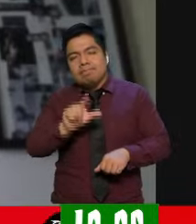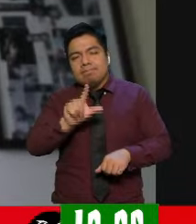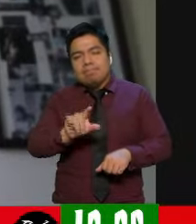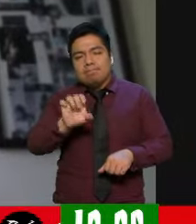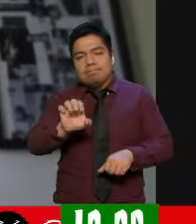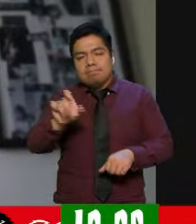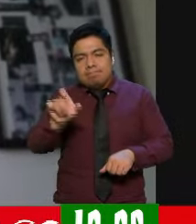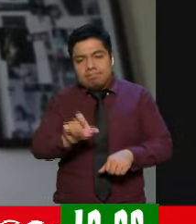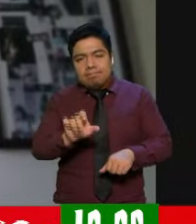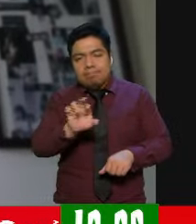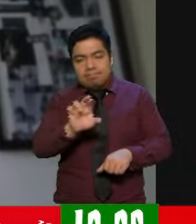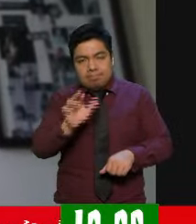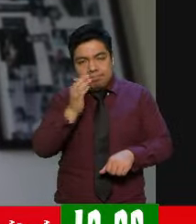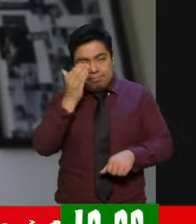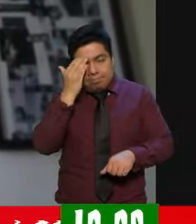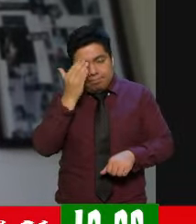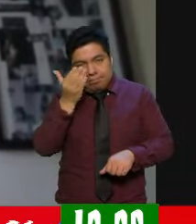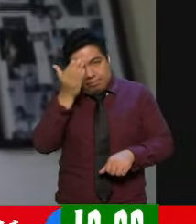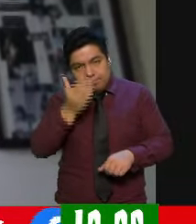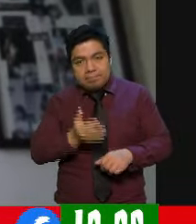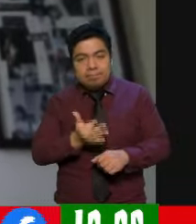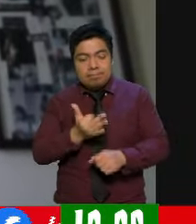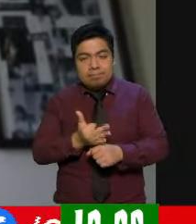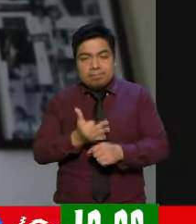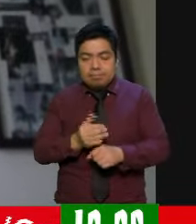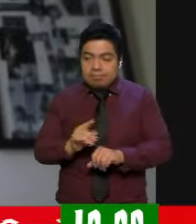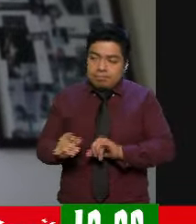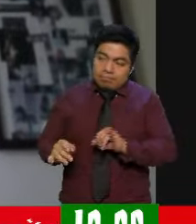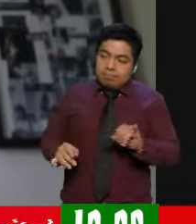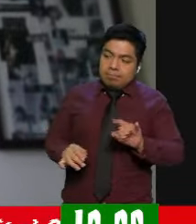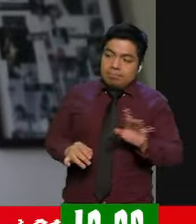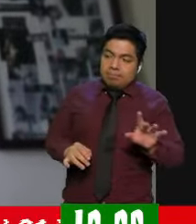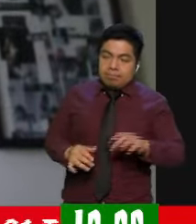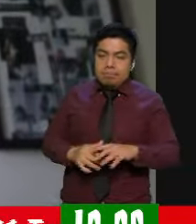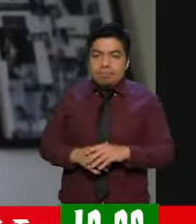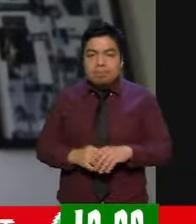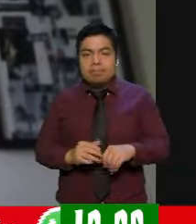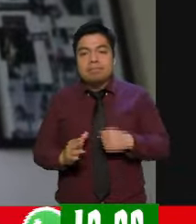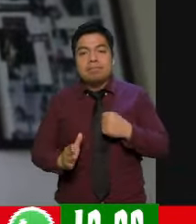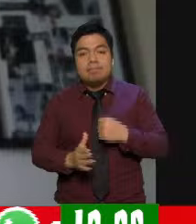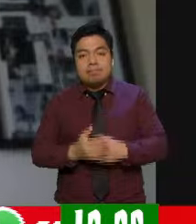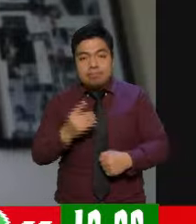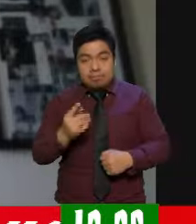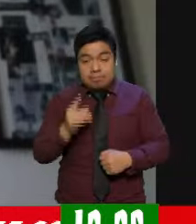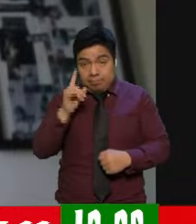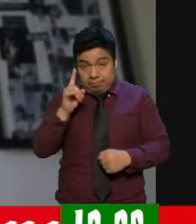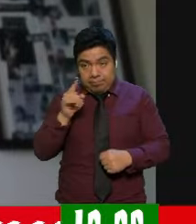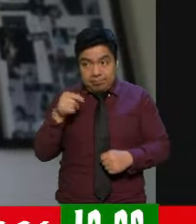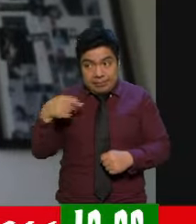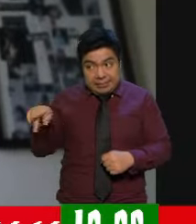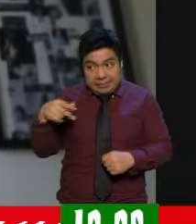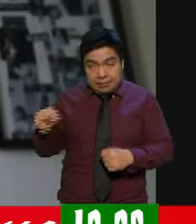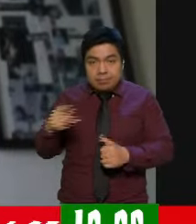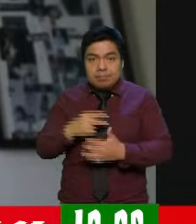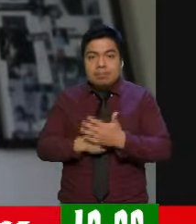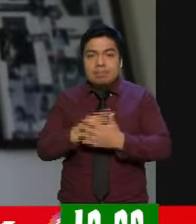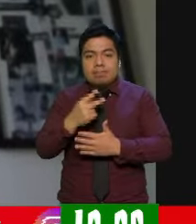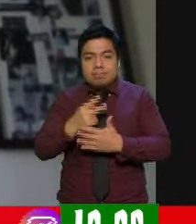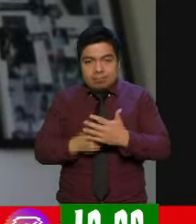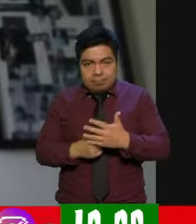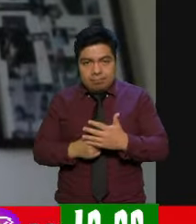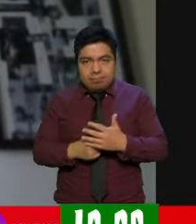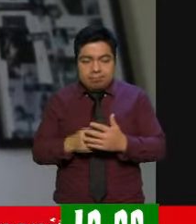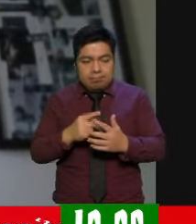un reconocimiento a cierta persona que está de mi lado izquierdo, porque en un programa de ella